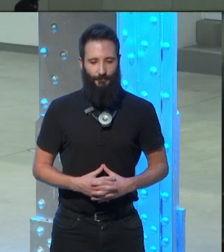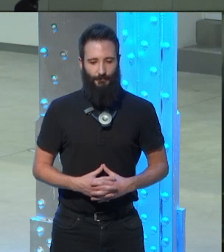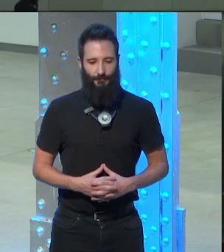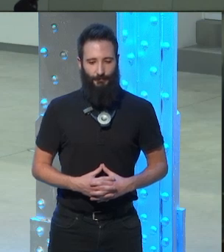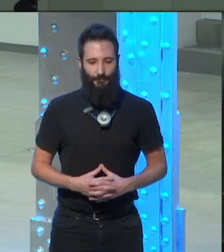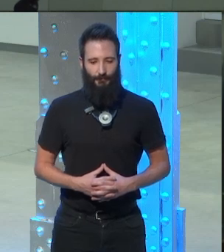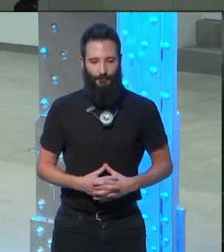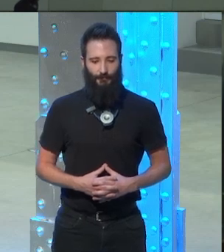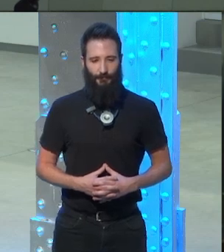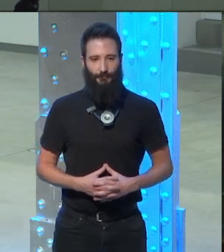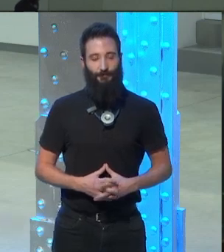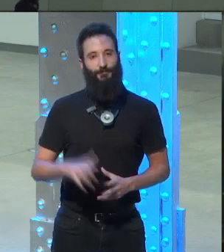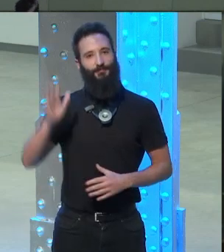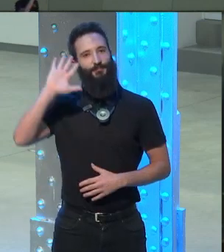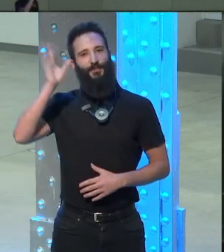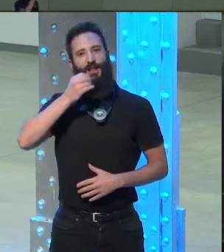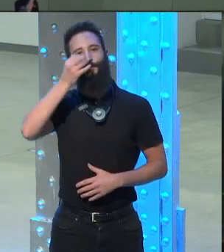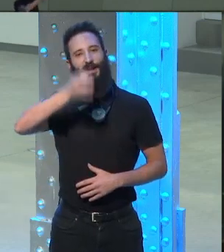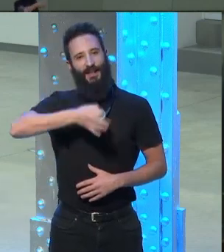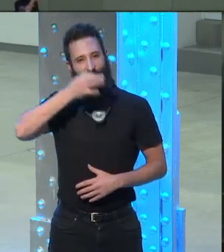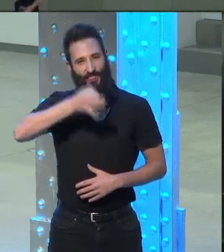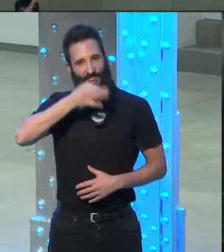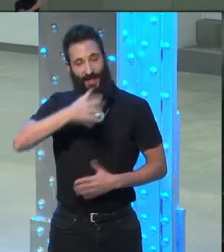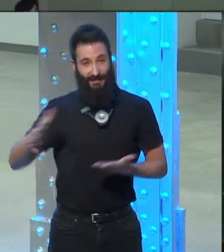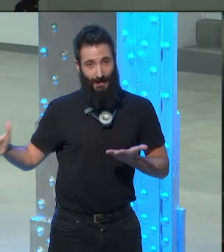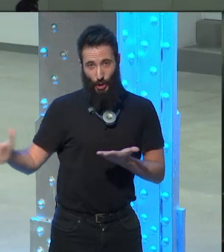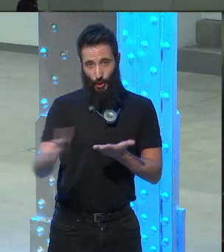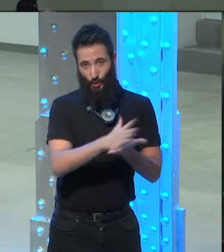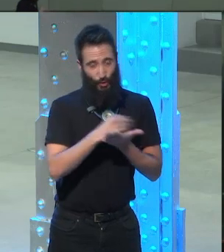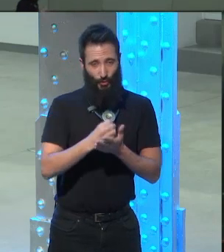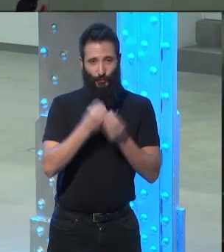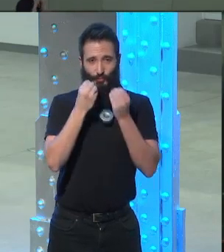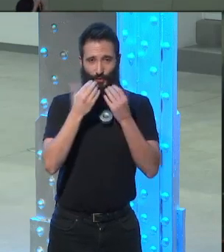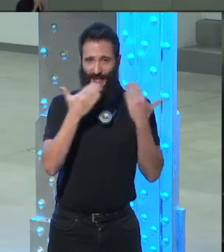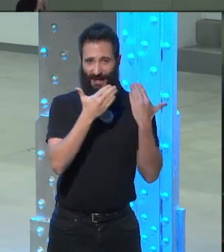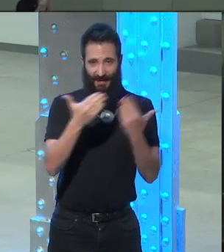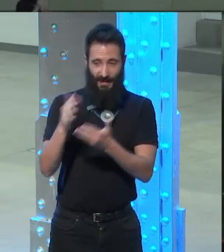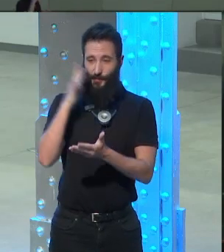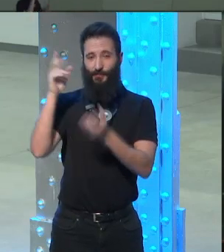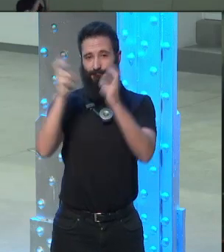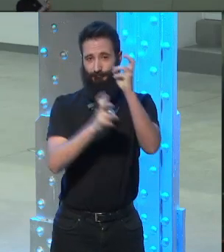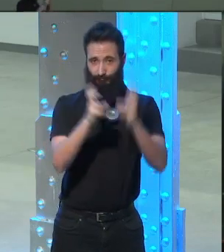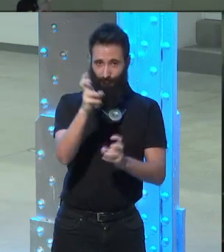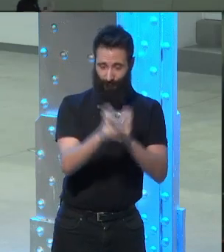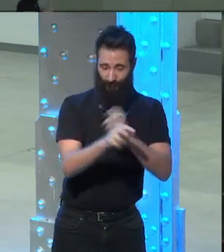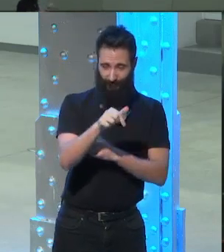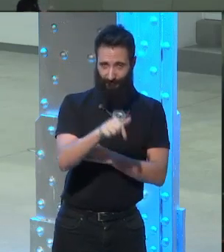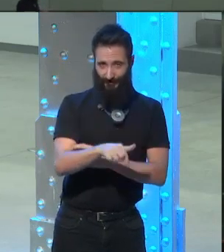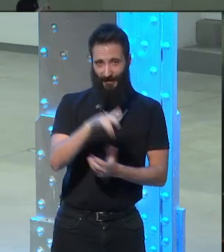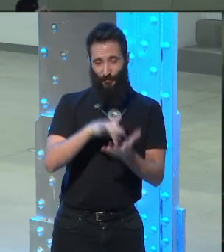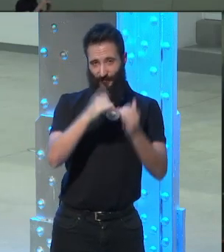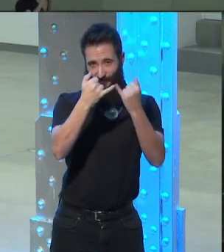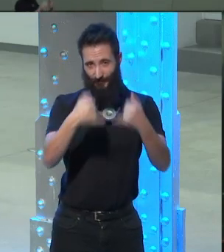está libre. Hola, buenas tardes a todos. Muchas gracias por venir a